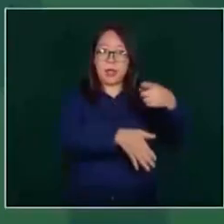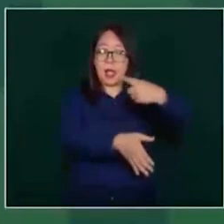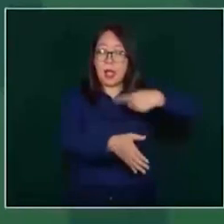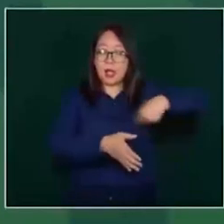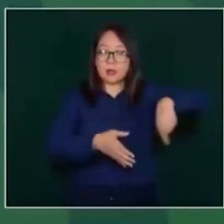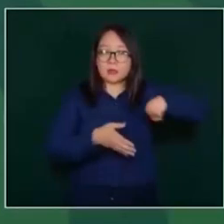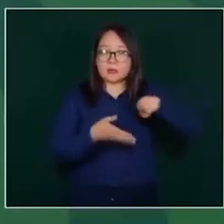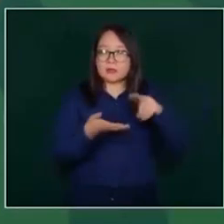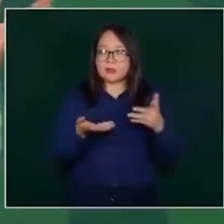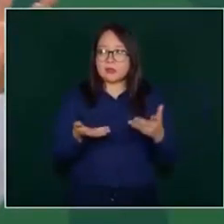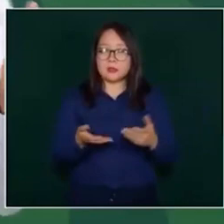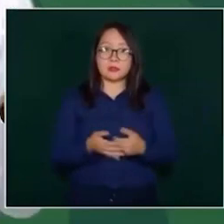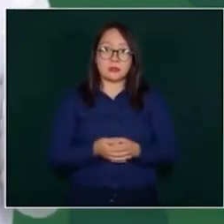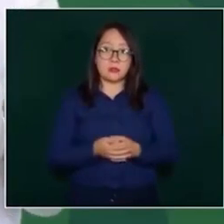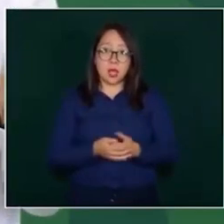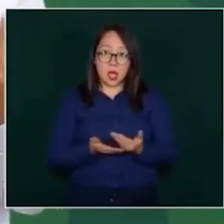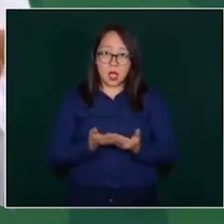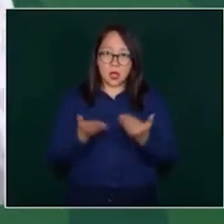no se les